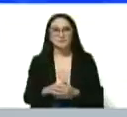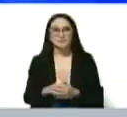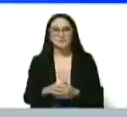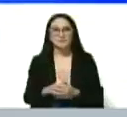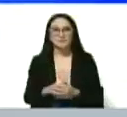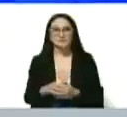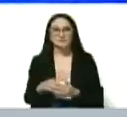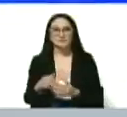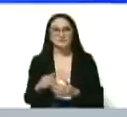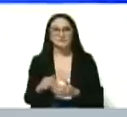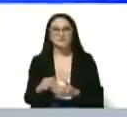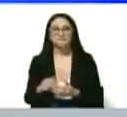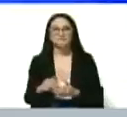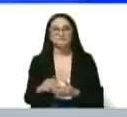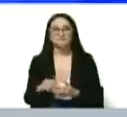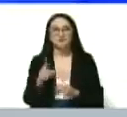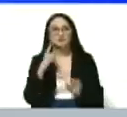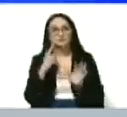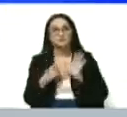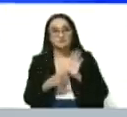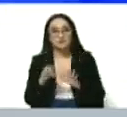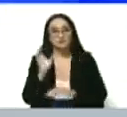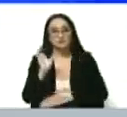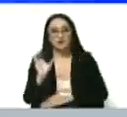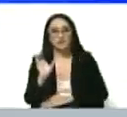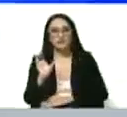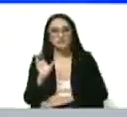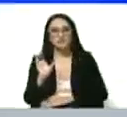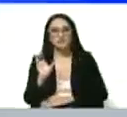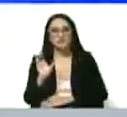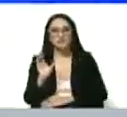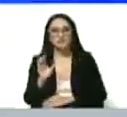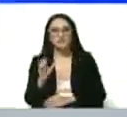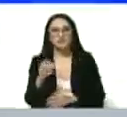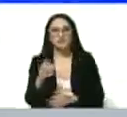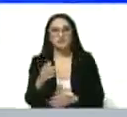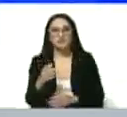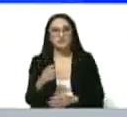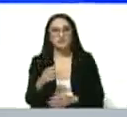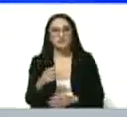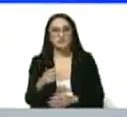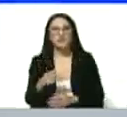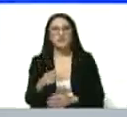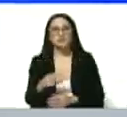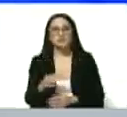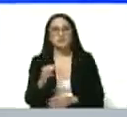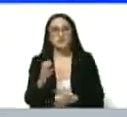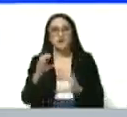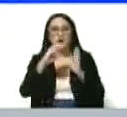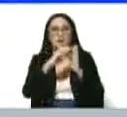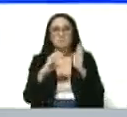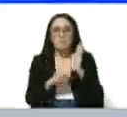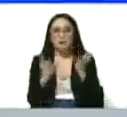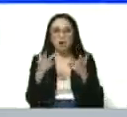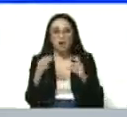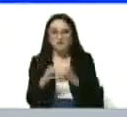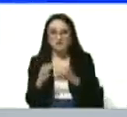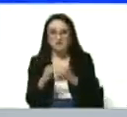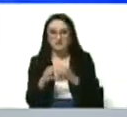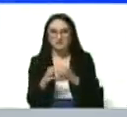excepcional carrera dedicada a su país, a nuestra industria y a nuestra OPEP. El doctor